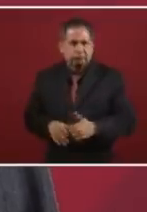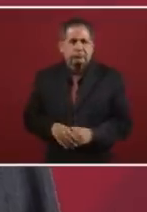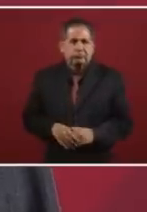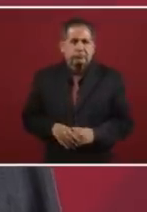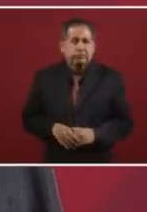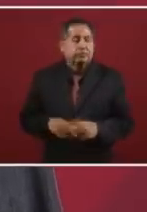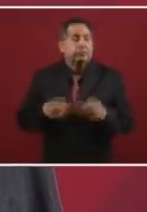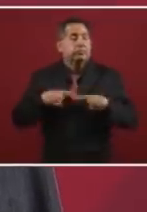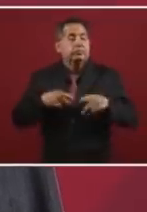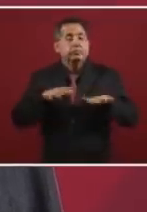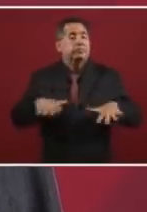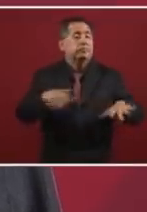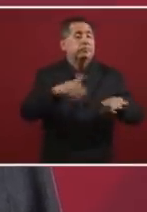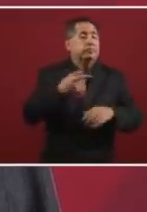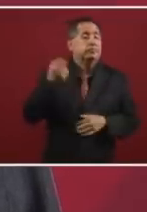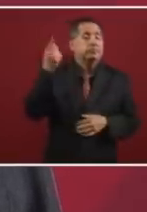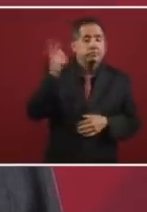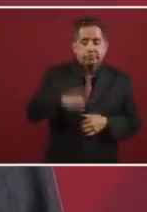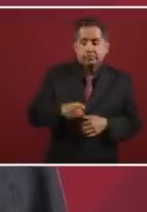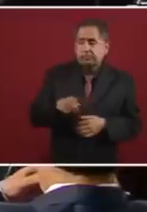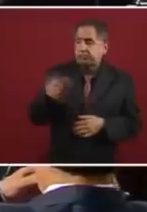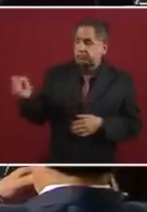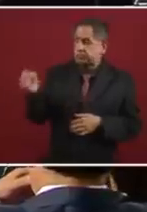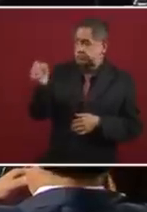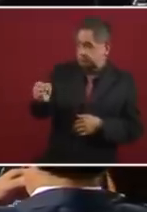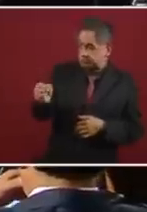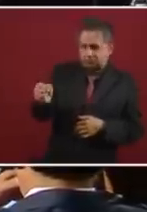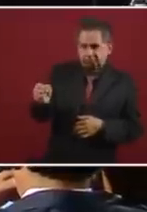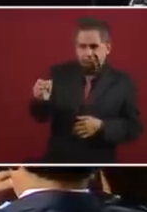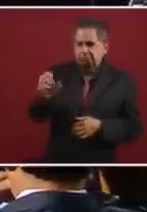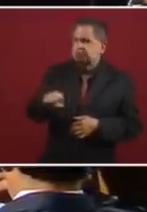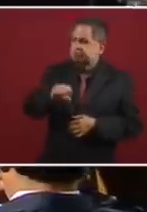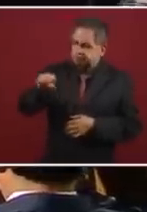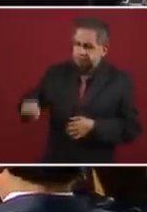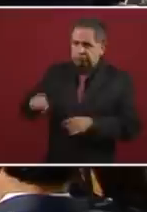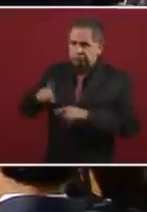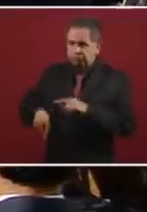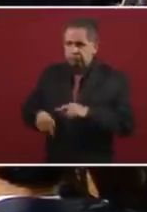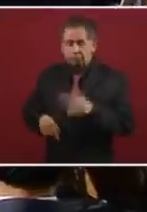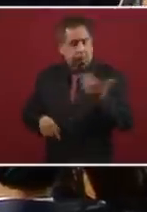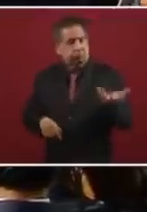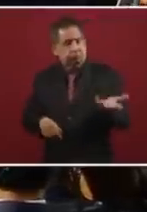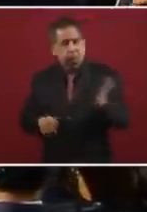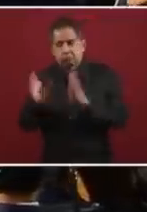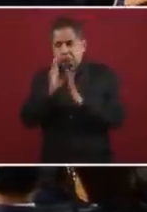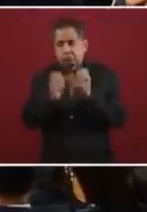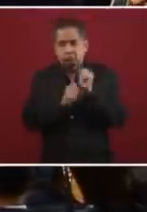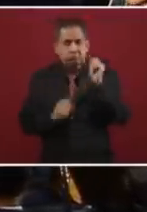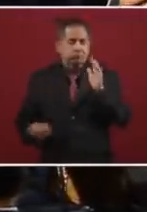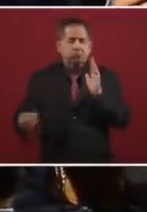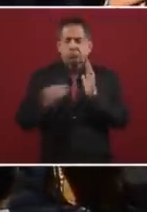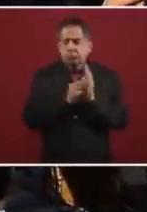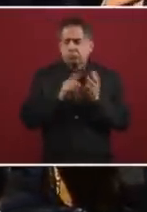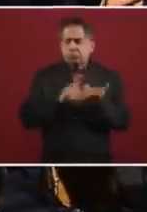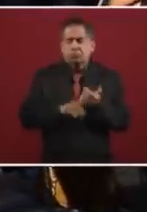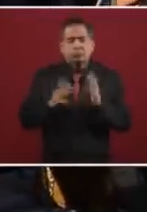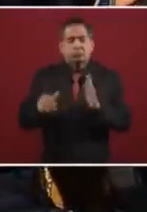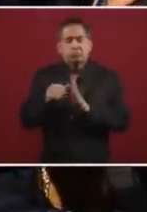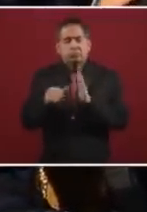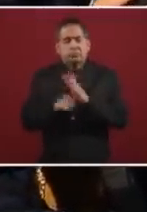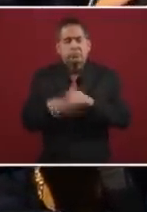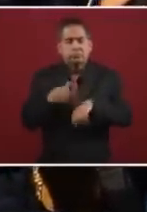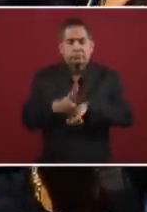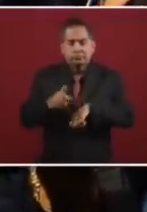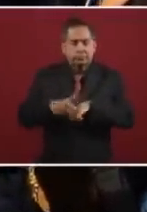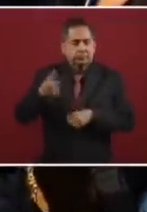el pueblo pone y el pueblo quita y esto está establecido en la constitución en el artículo